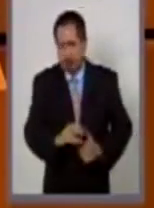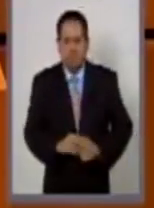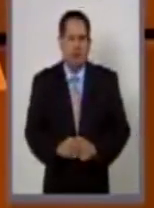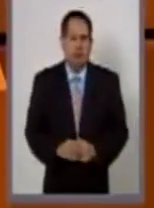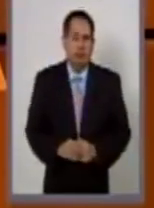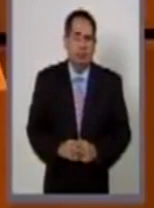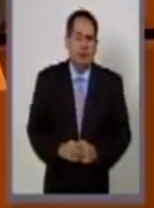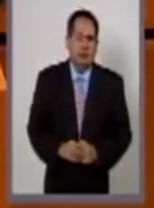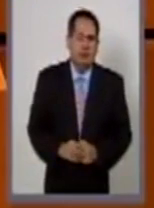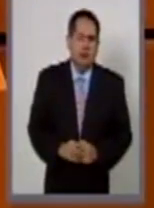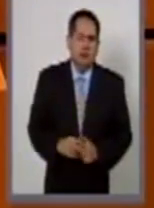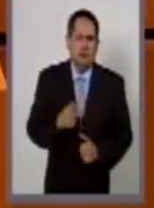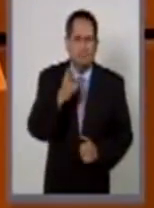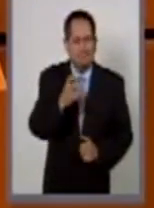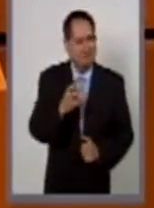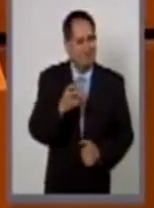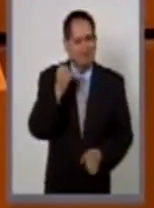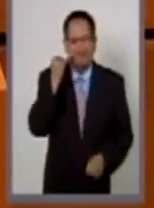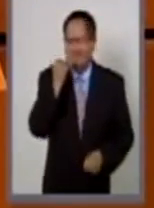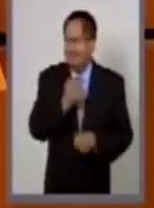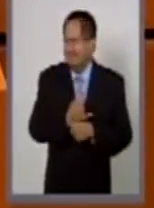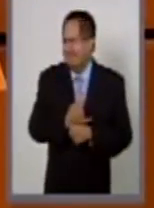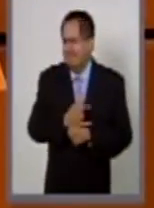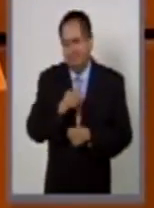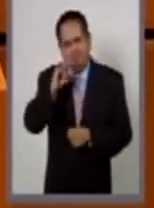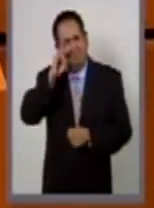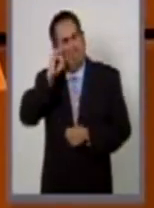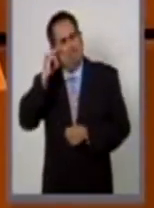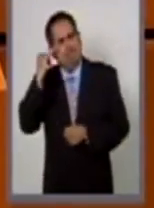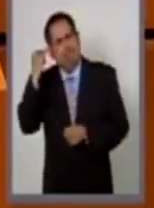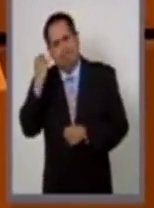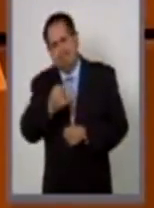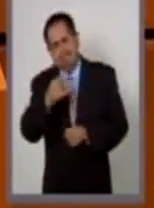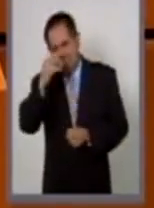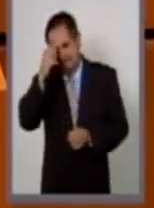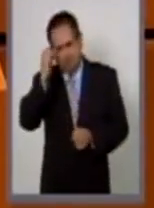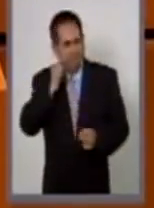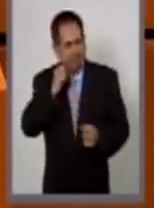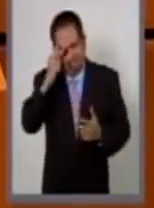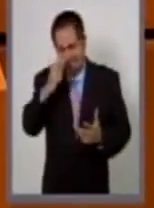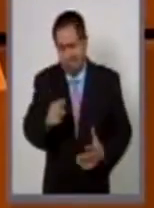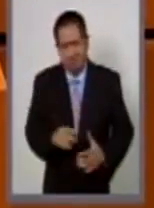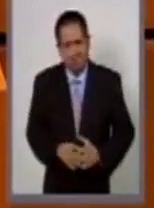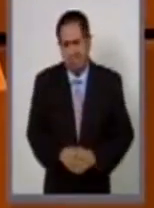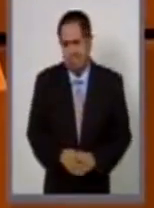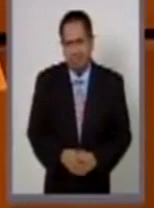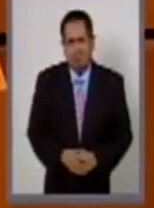Eso es la indignidad de este Senado de la República.